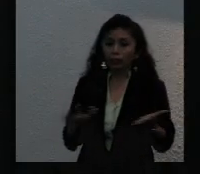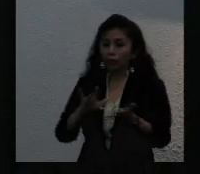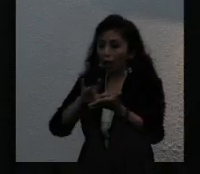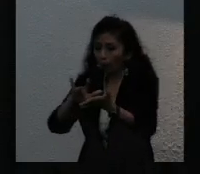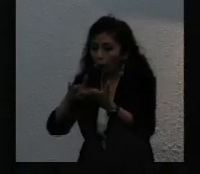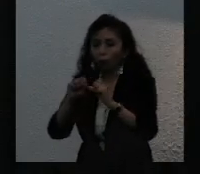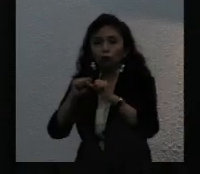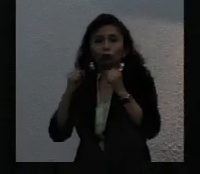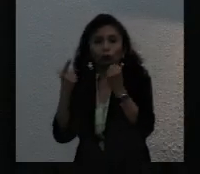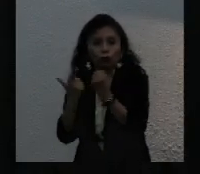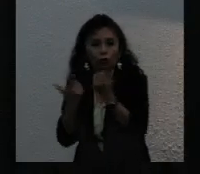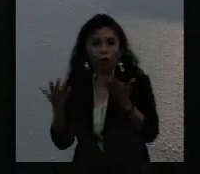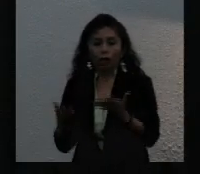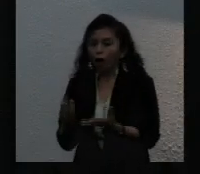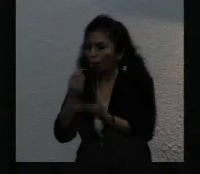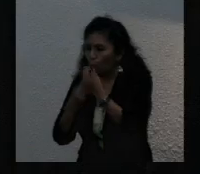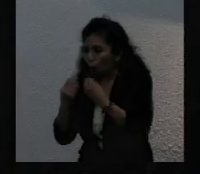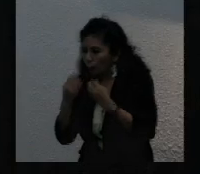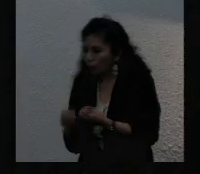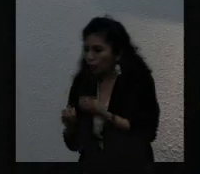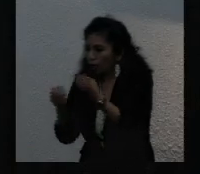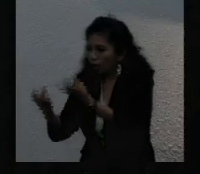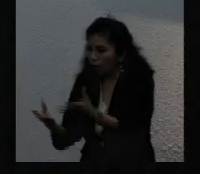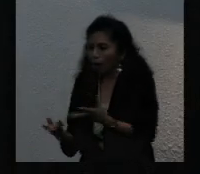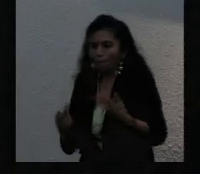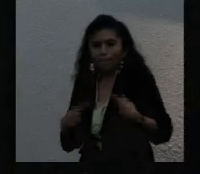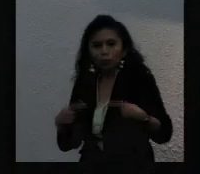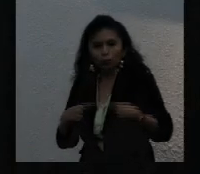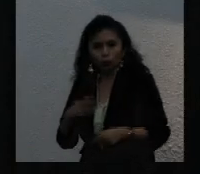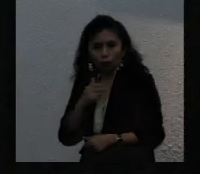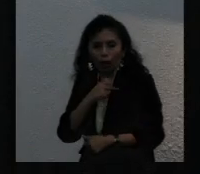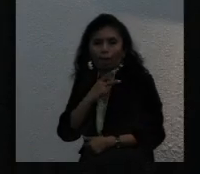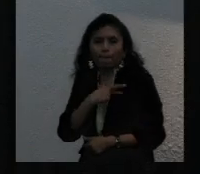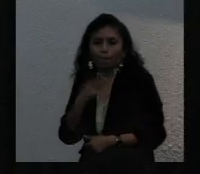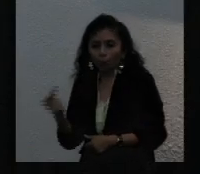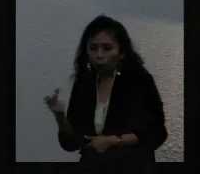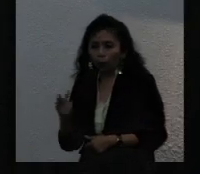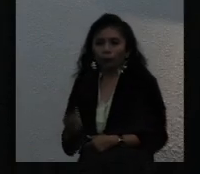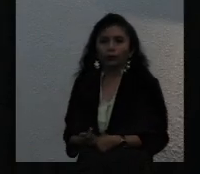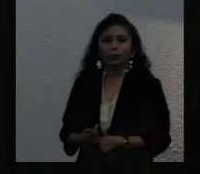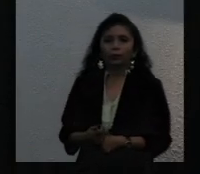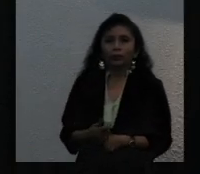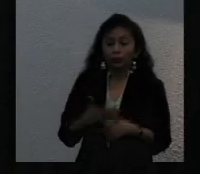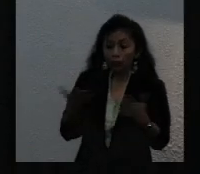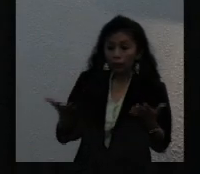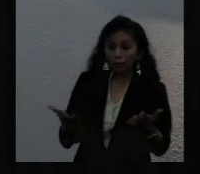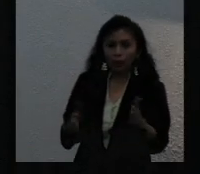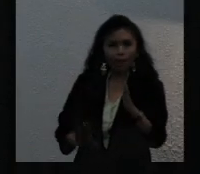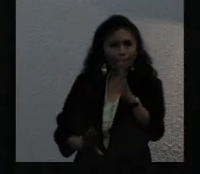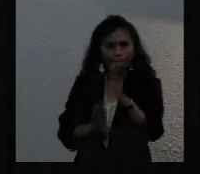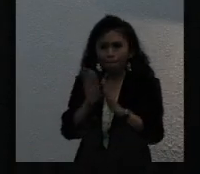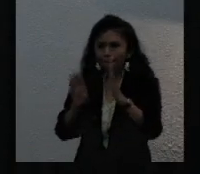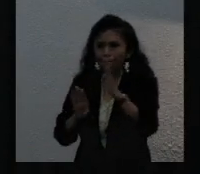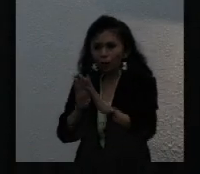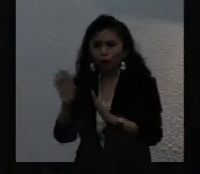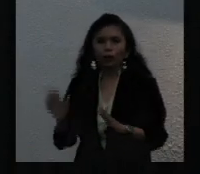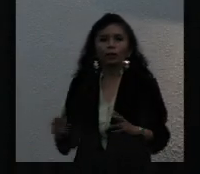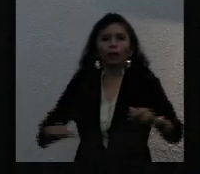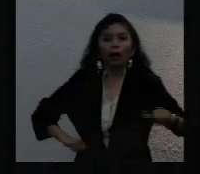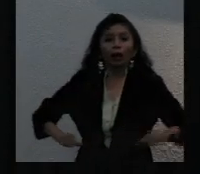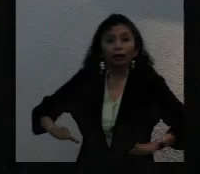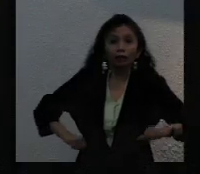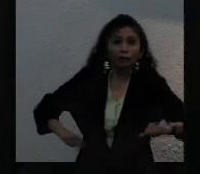sociales, garantizando alimentación a los más vulnerables y mejorando los espacios públicos para actividades